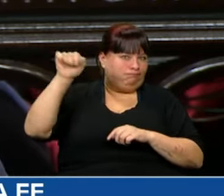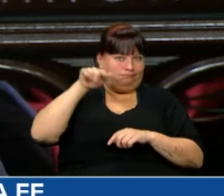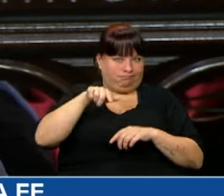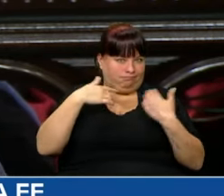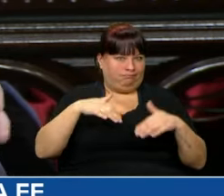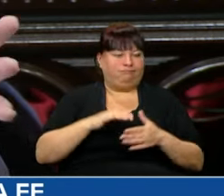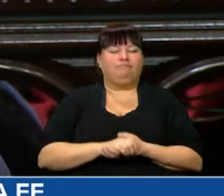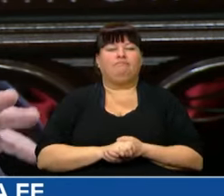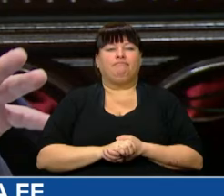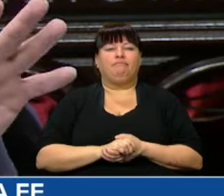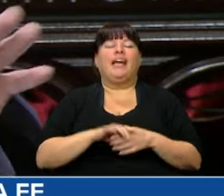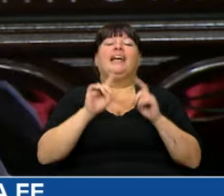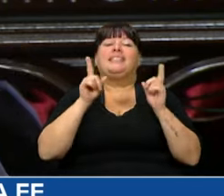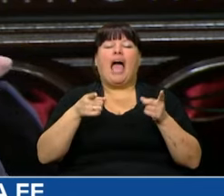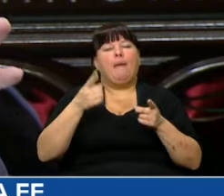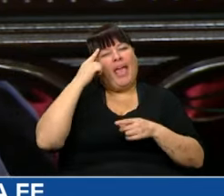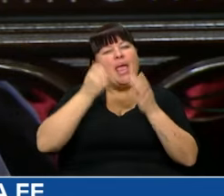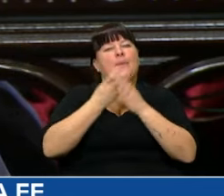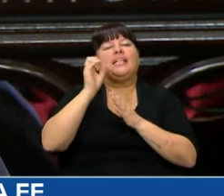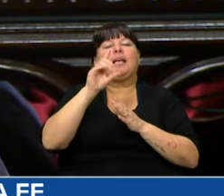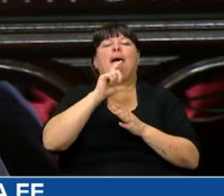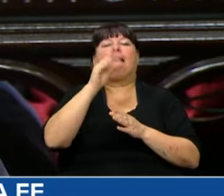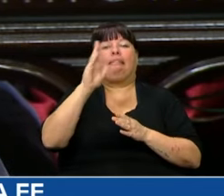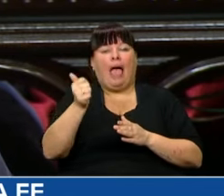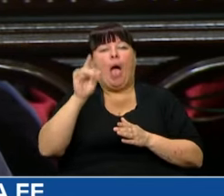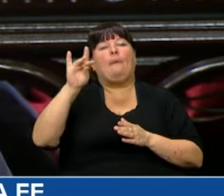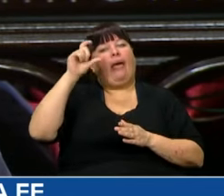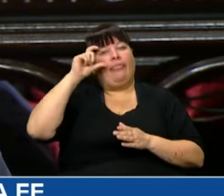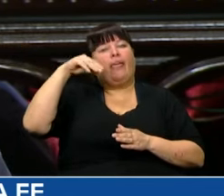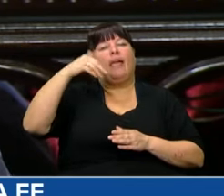esto y además inventan la tablita de Machinea.